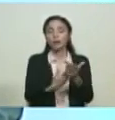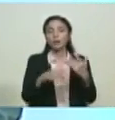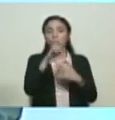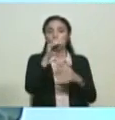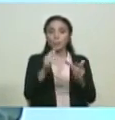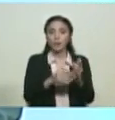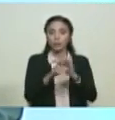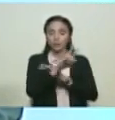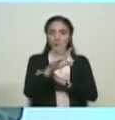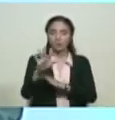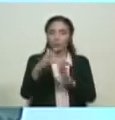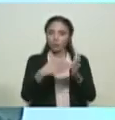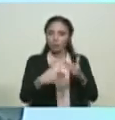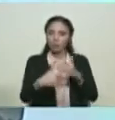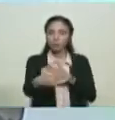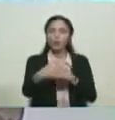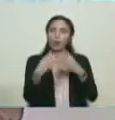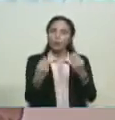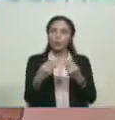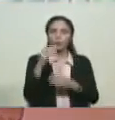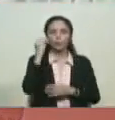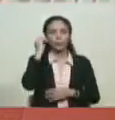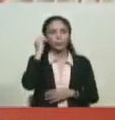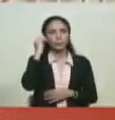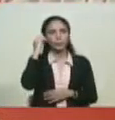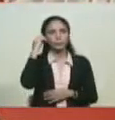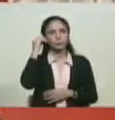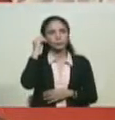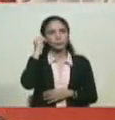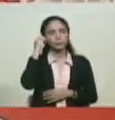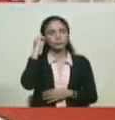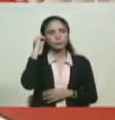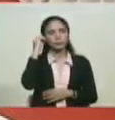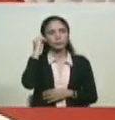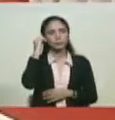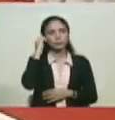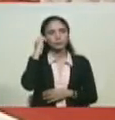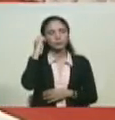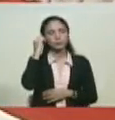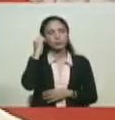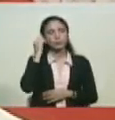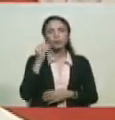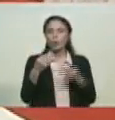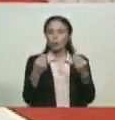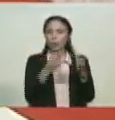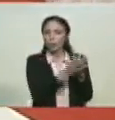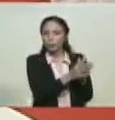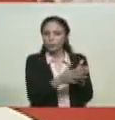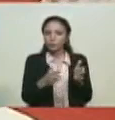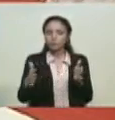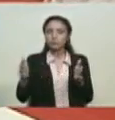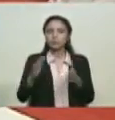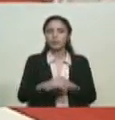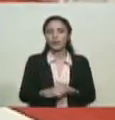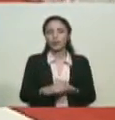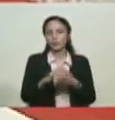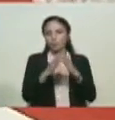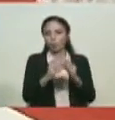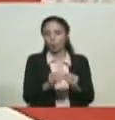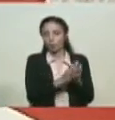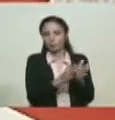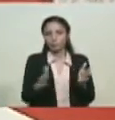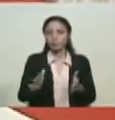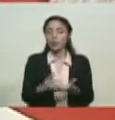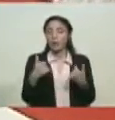la conducta del partido y la transformación revolucionaria de venezuela ciertamente pero yo quiero que